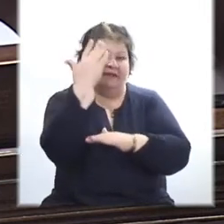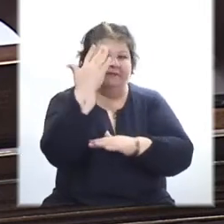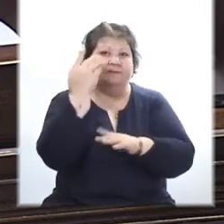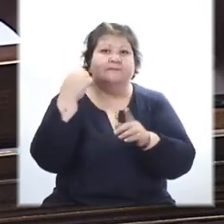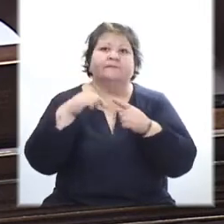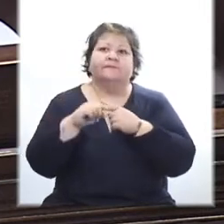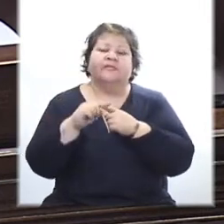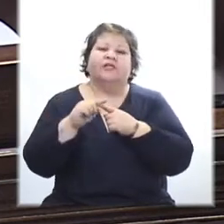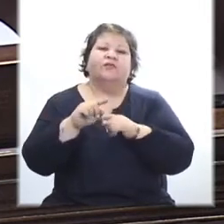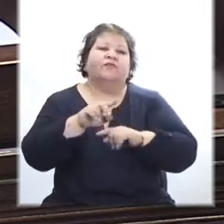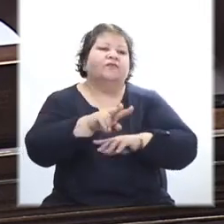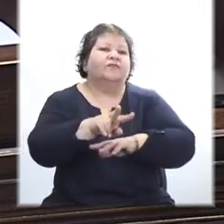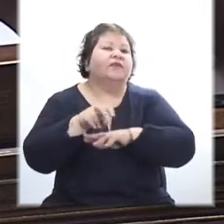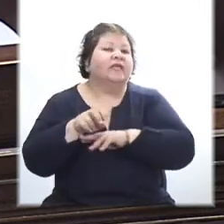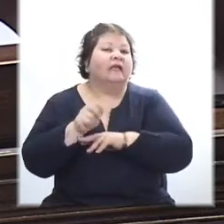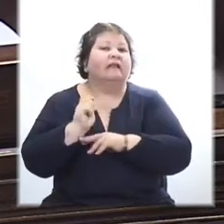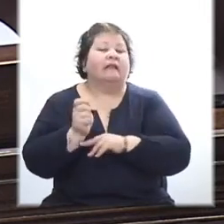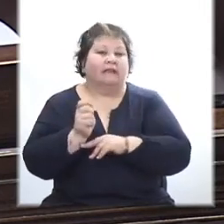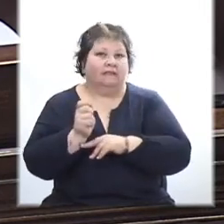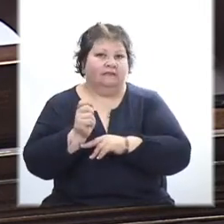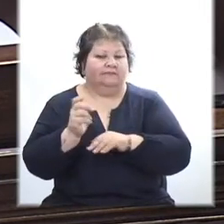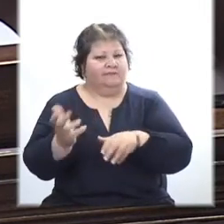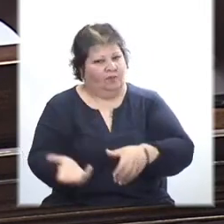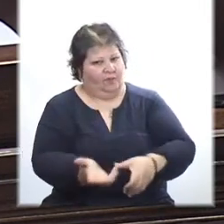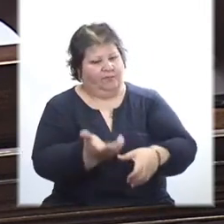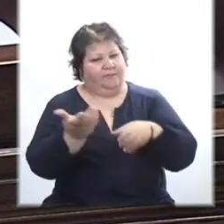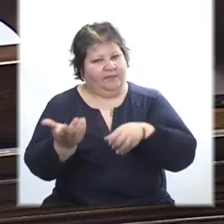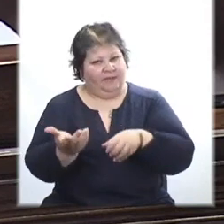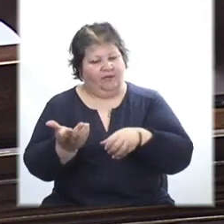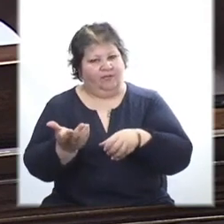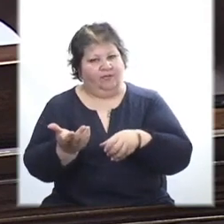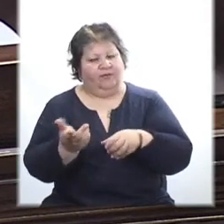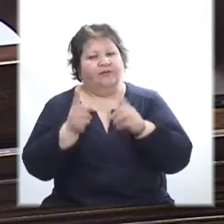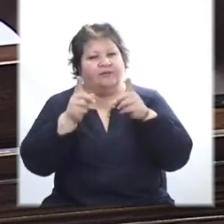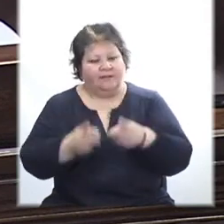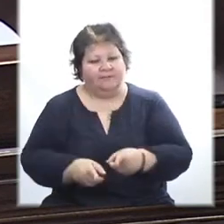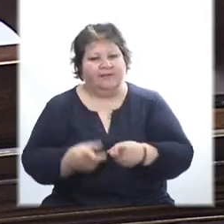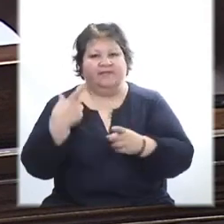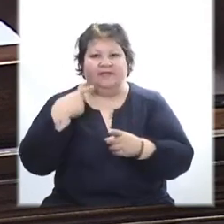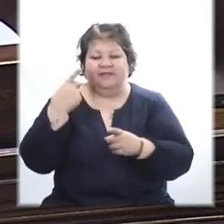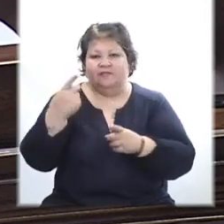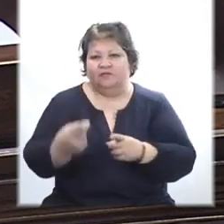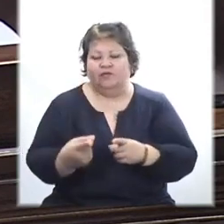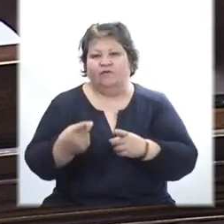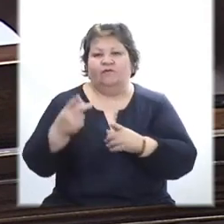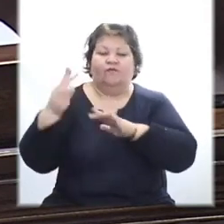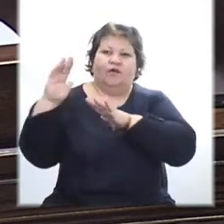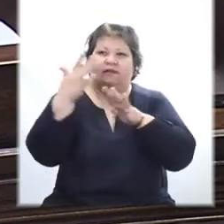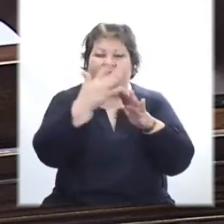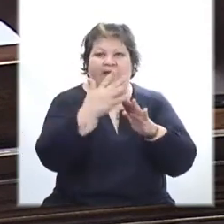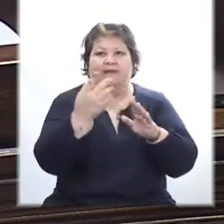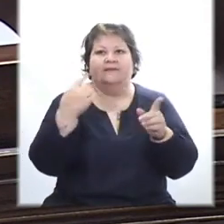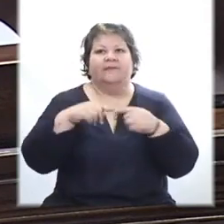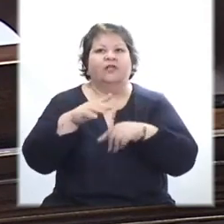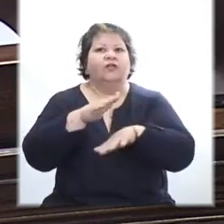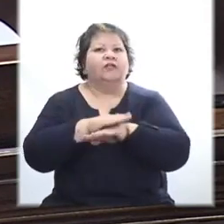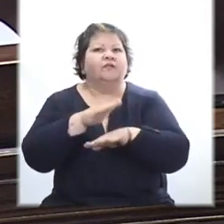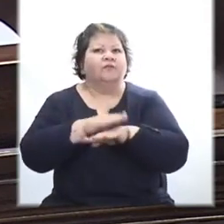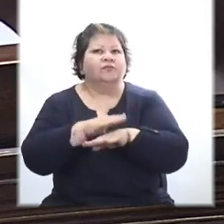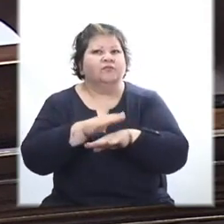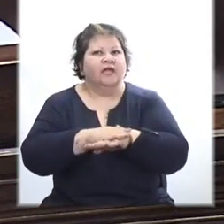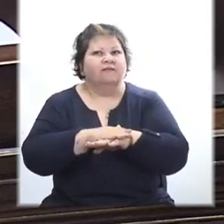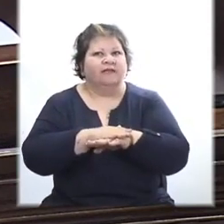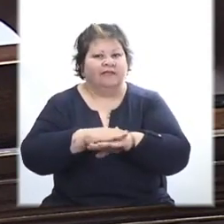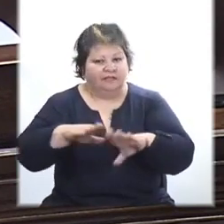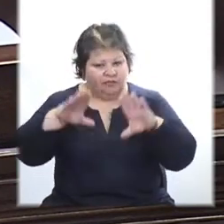fiscalización es la Dirección Nacional de Bomberos y es la Dirección Forestal. La fiscalización. Ahora, los responsables de que todo esté en